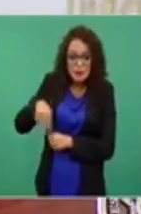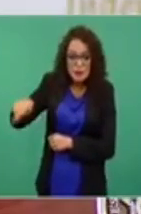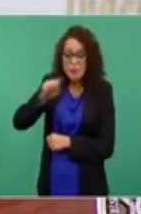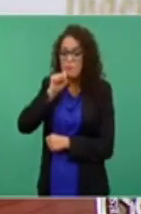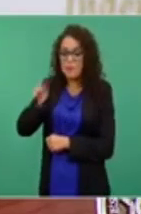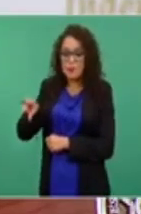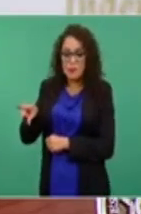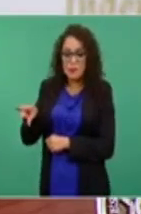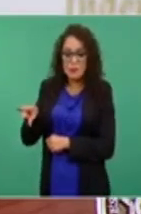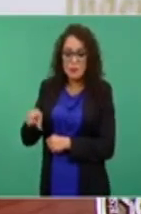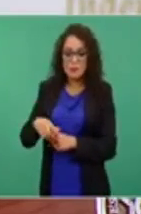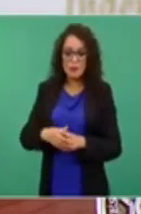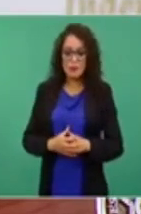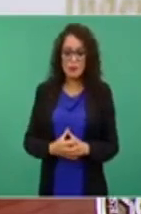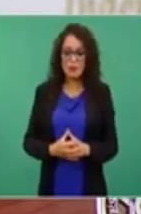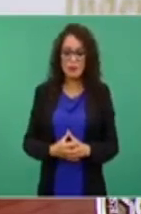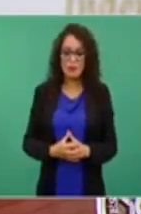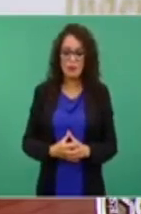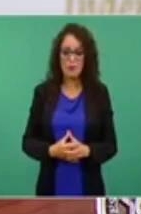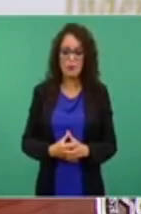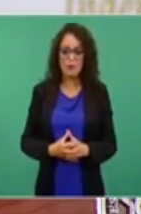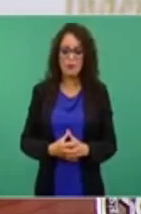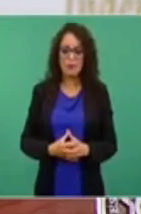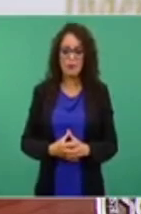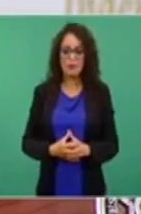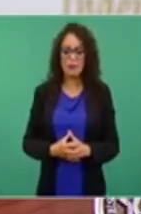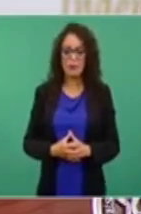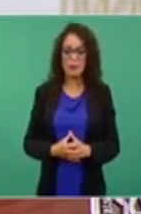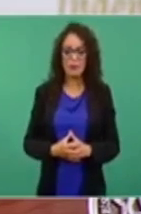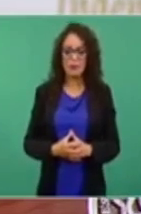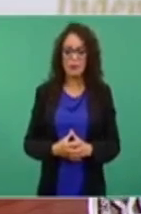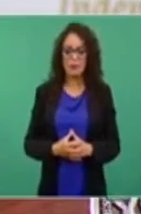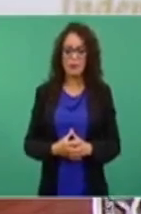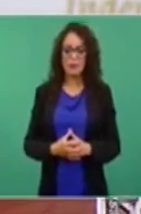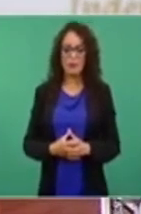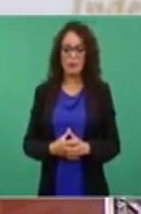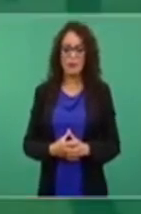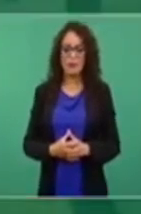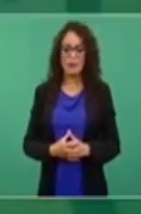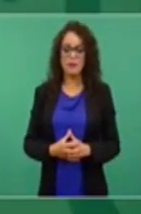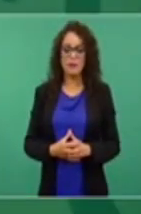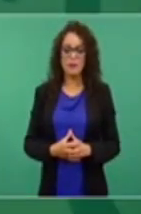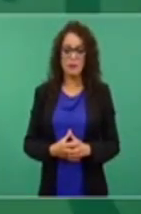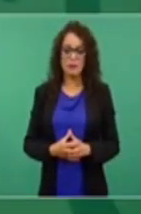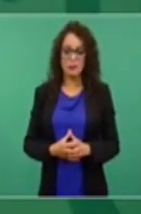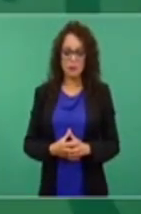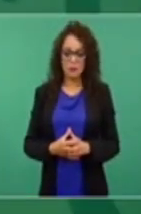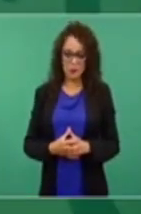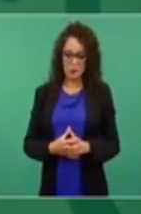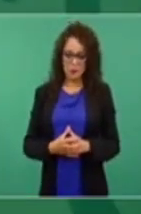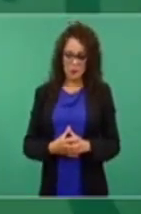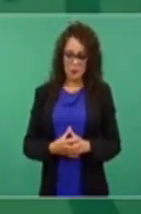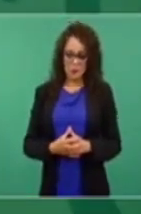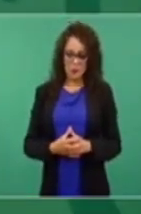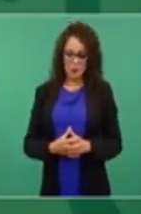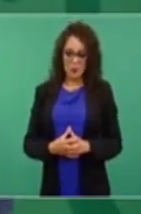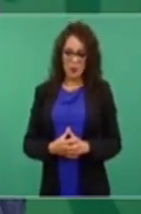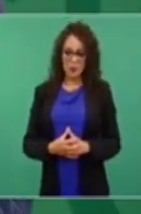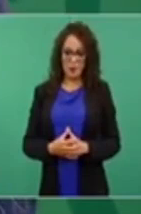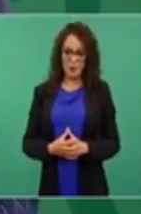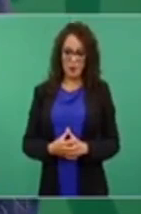Se cumplió con